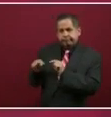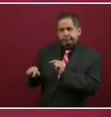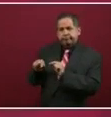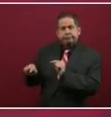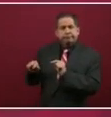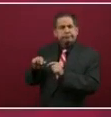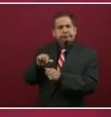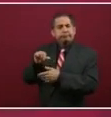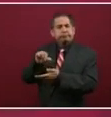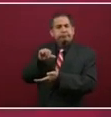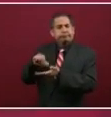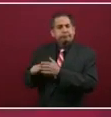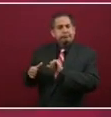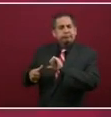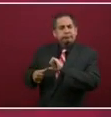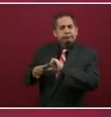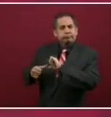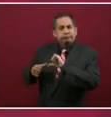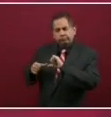centroamericanos.